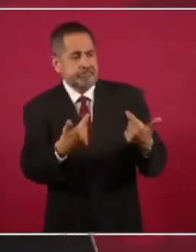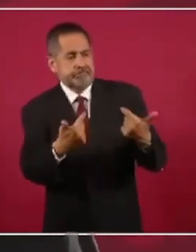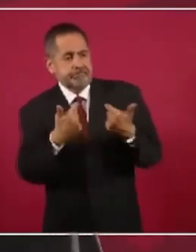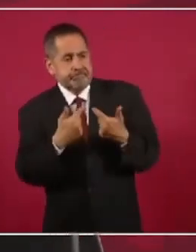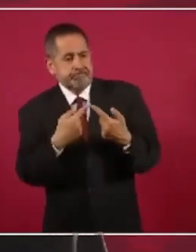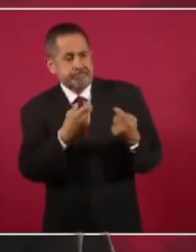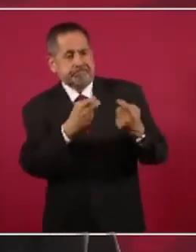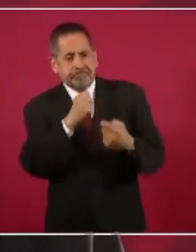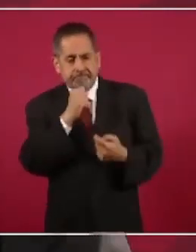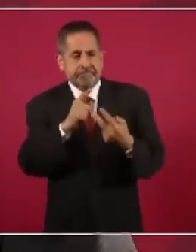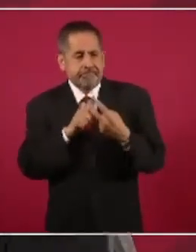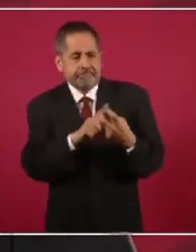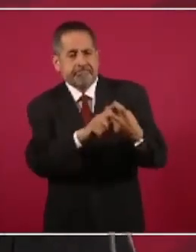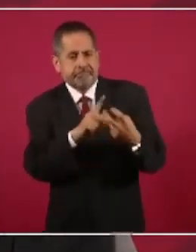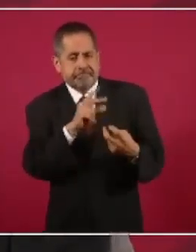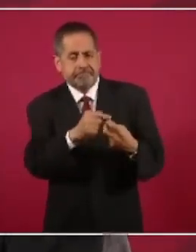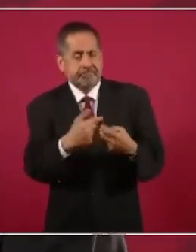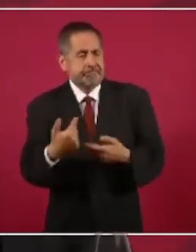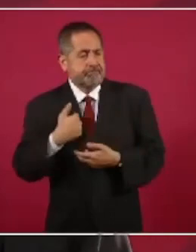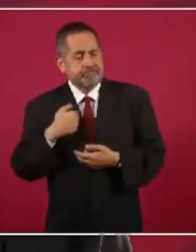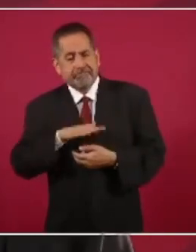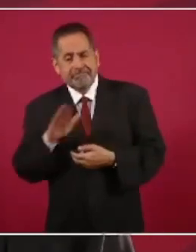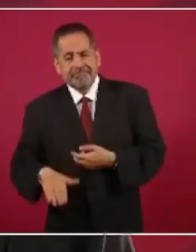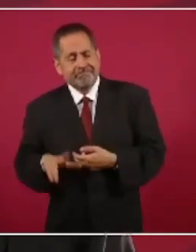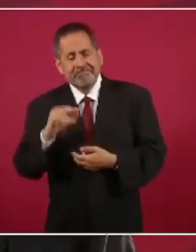los secuestren, no los asesinen.